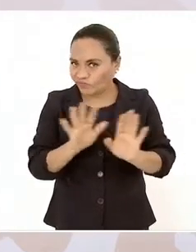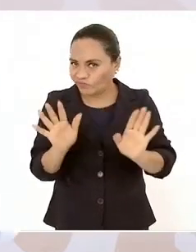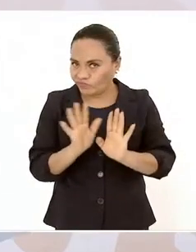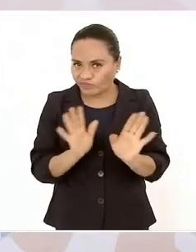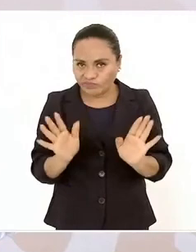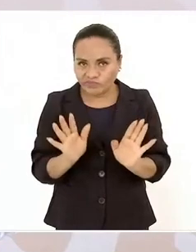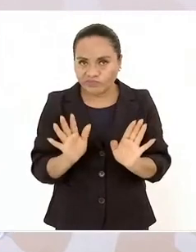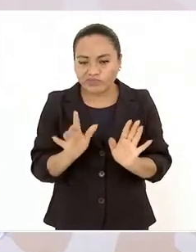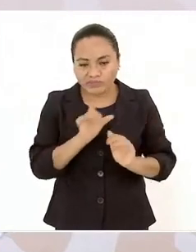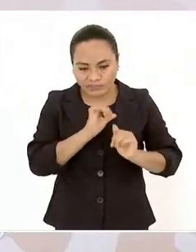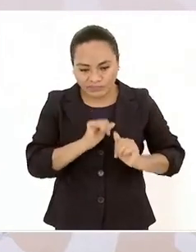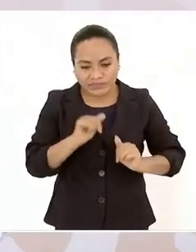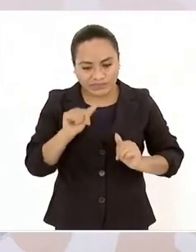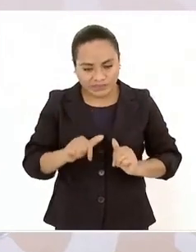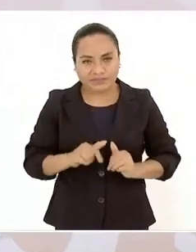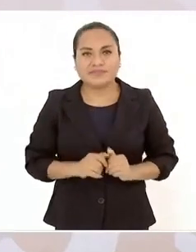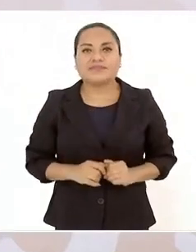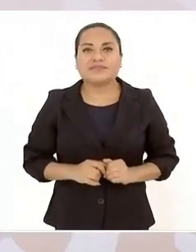tiempo,